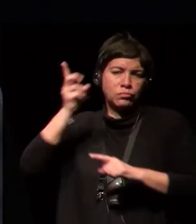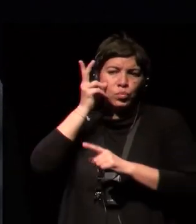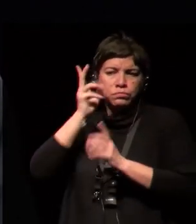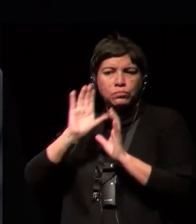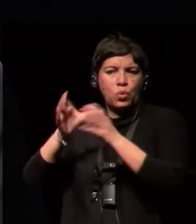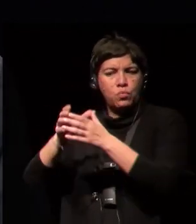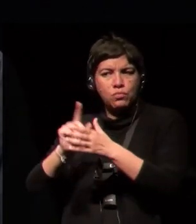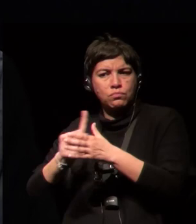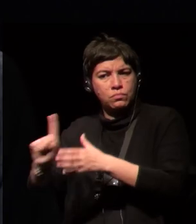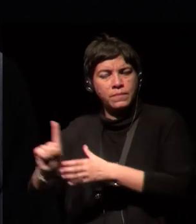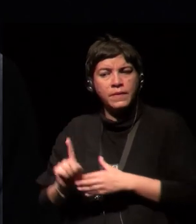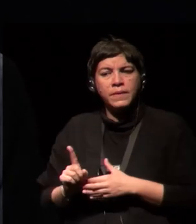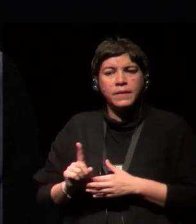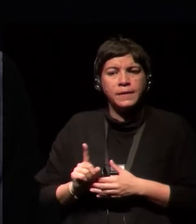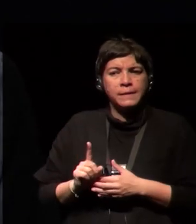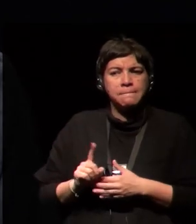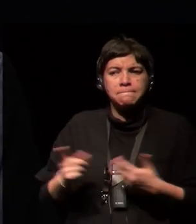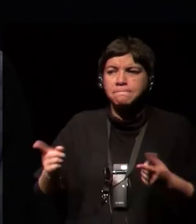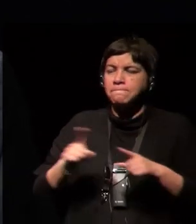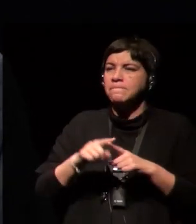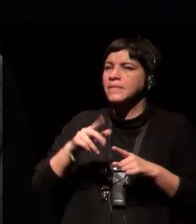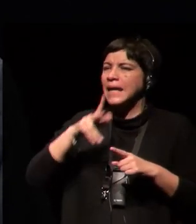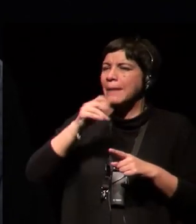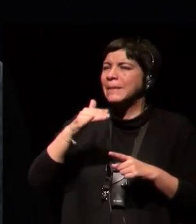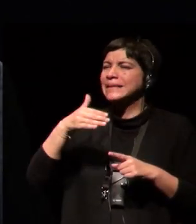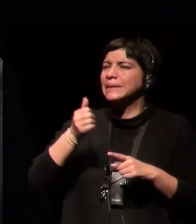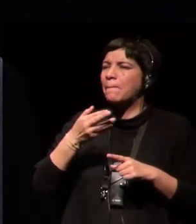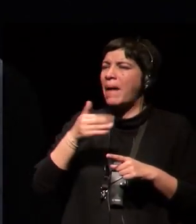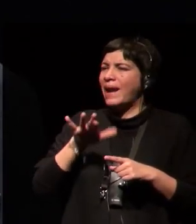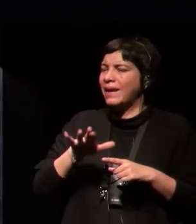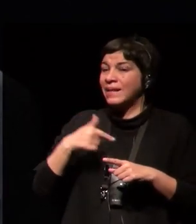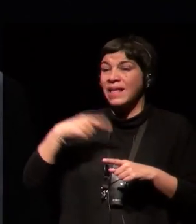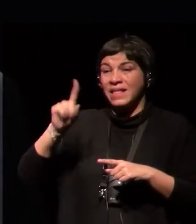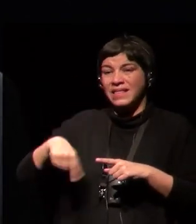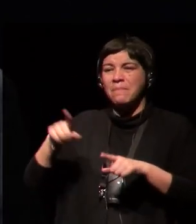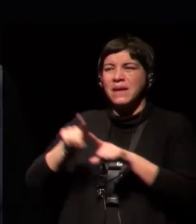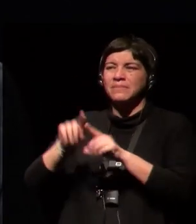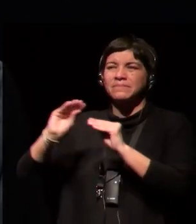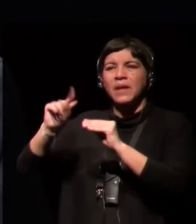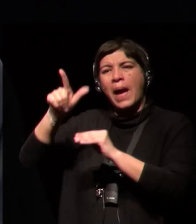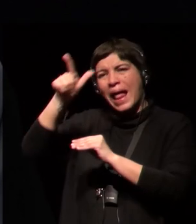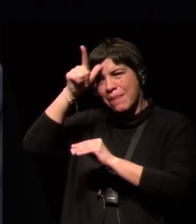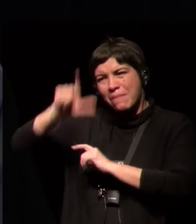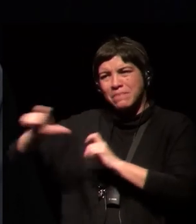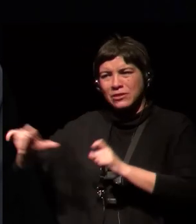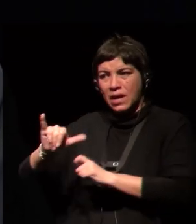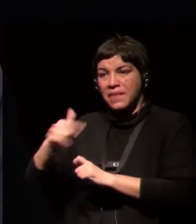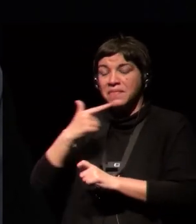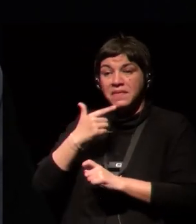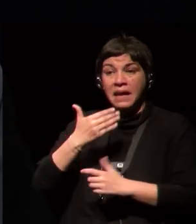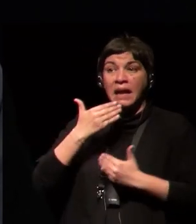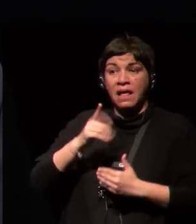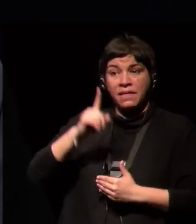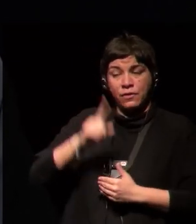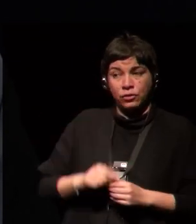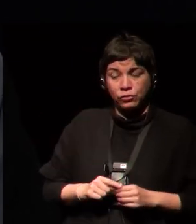a Hemmingsburg, donde había misioneros alemanes, y gracias a Dios, él ha vuelto a Andaria